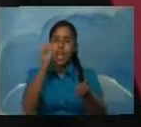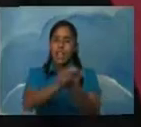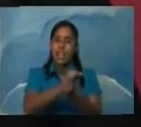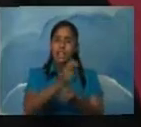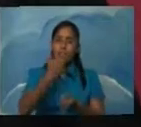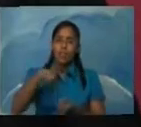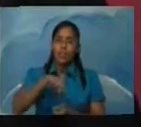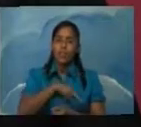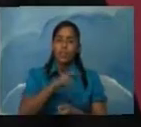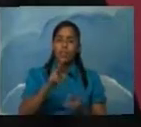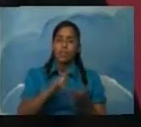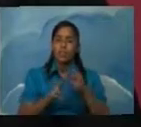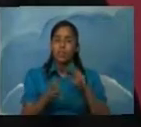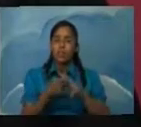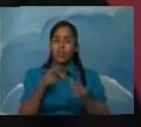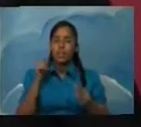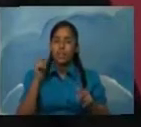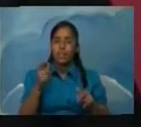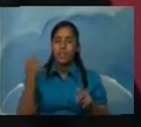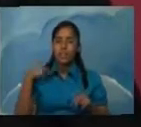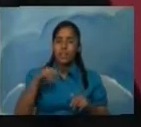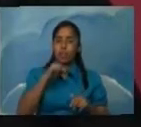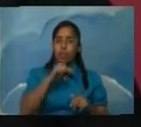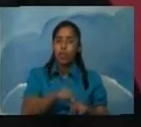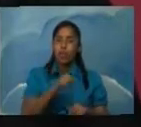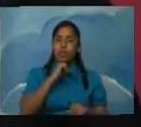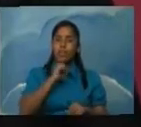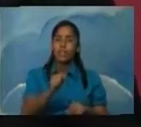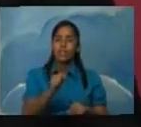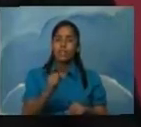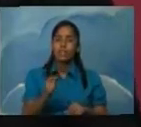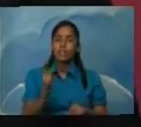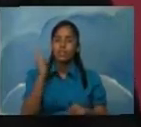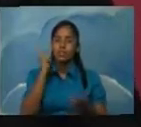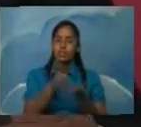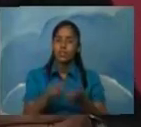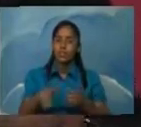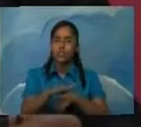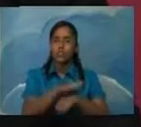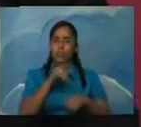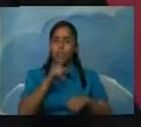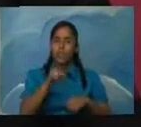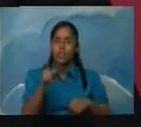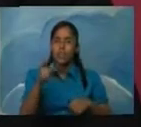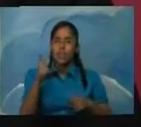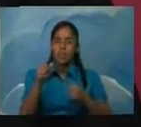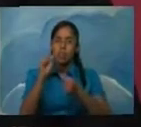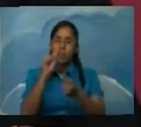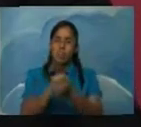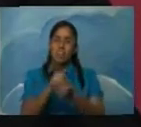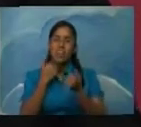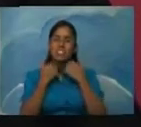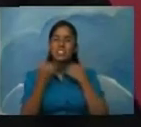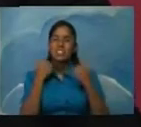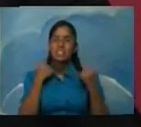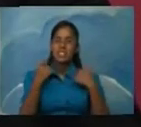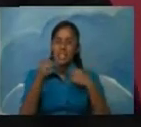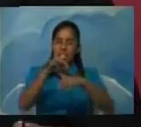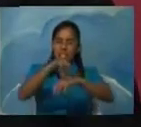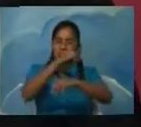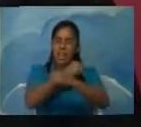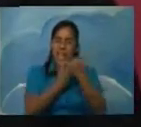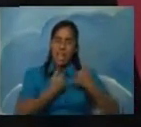de nuestra paz, la paz que tenemos hoy, sencillamente fue sobre Él. Y por la llaga de Él, por sus llagas y sus